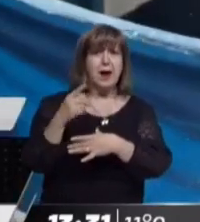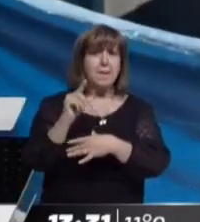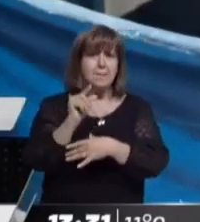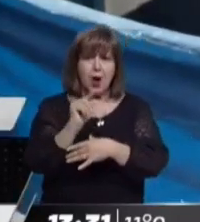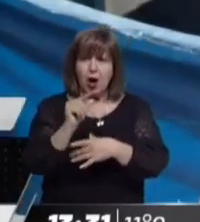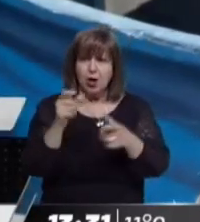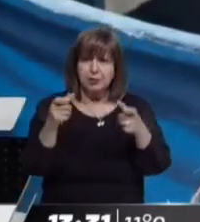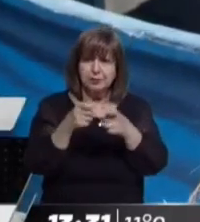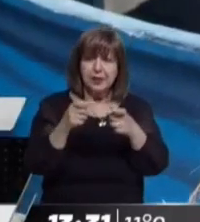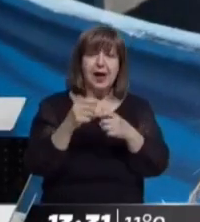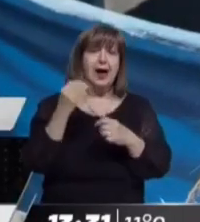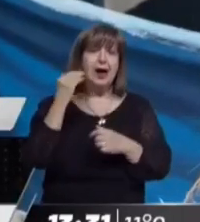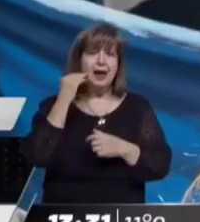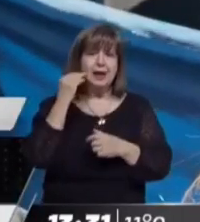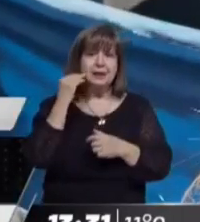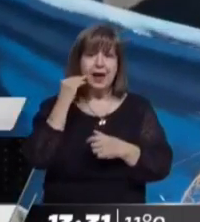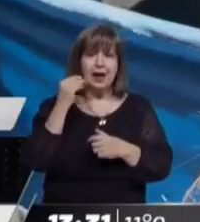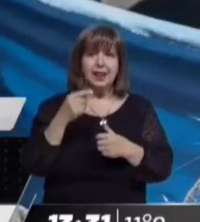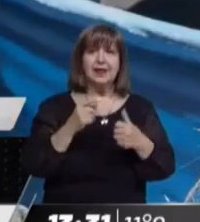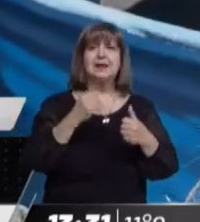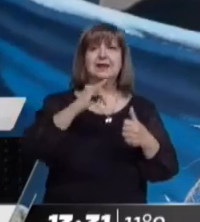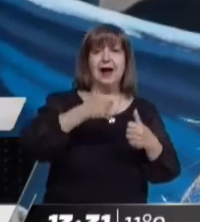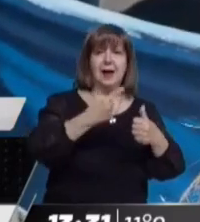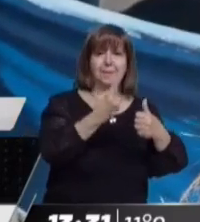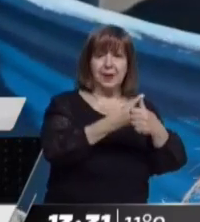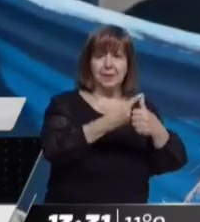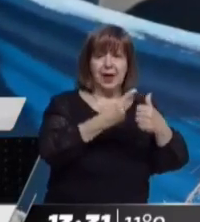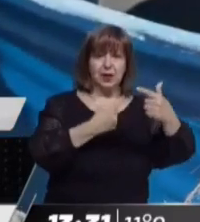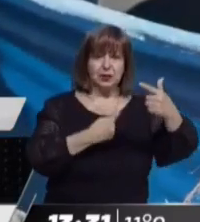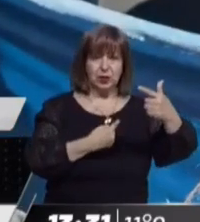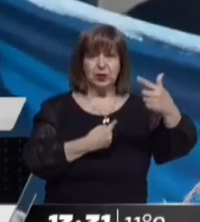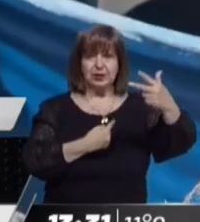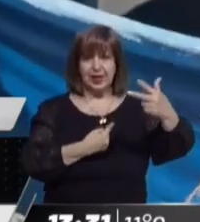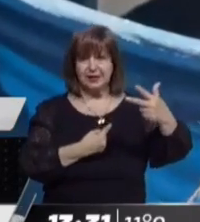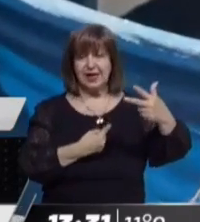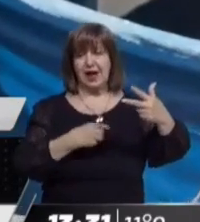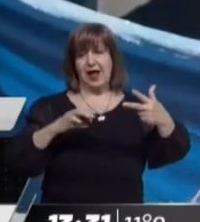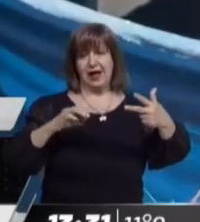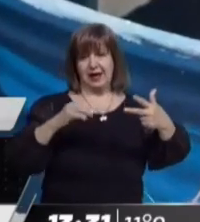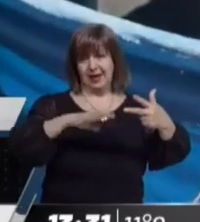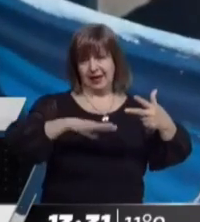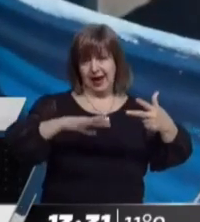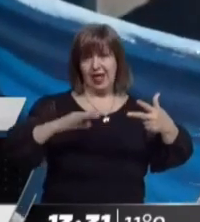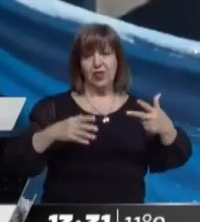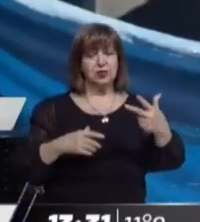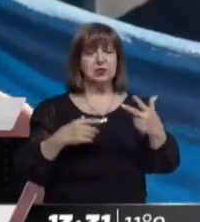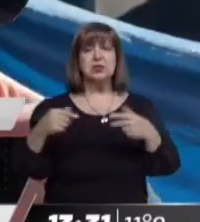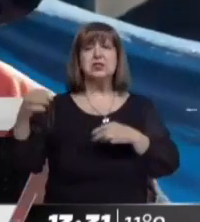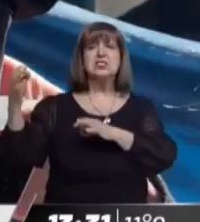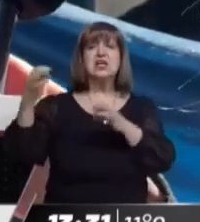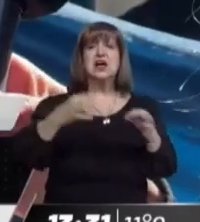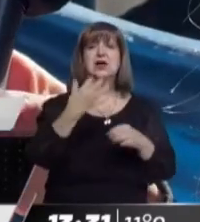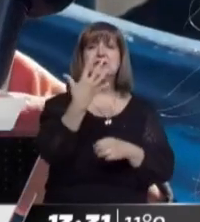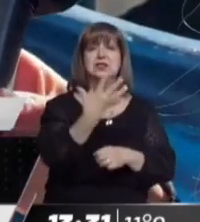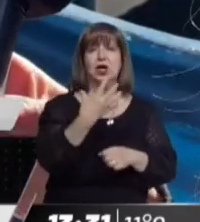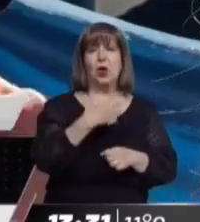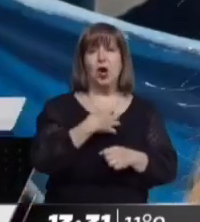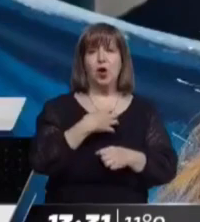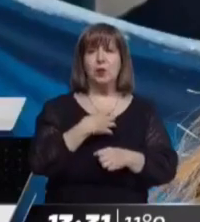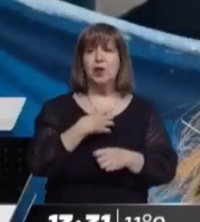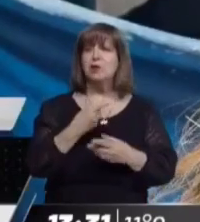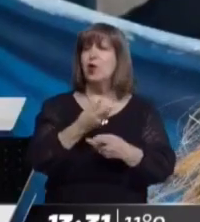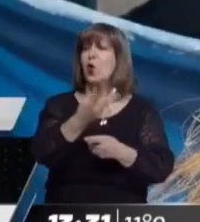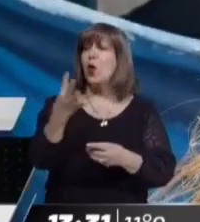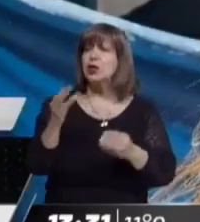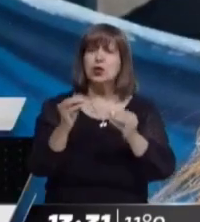la tarde tenemos primero, segundo, tercero y la salita de cinco. Y bueno, hasta el momento tenemos cinco alumnos. ¿Y cuántos son en la